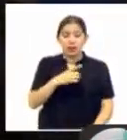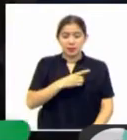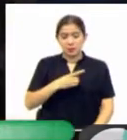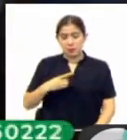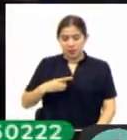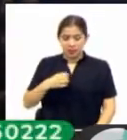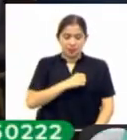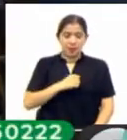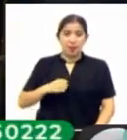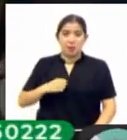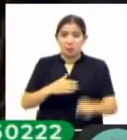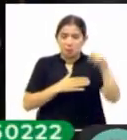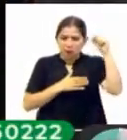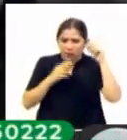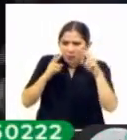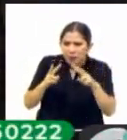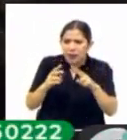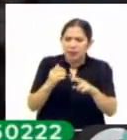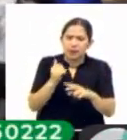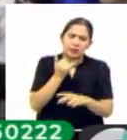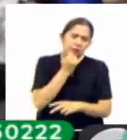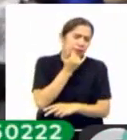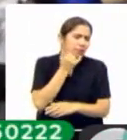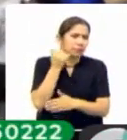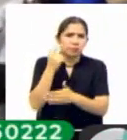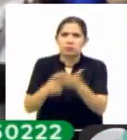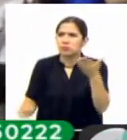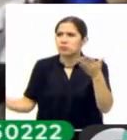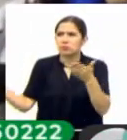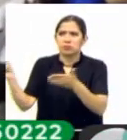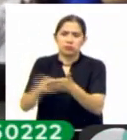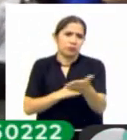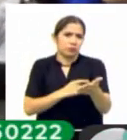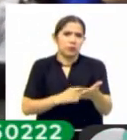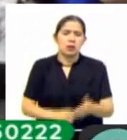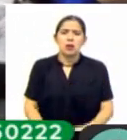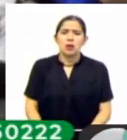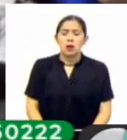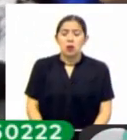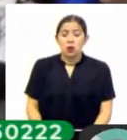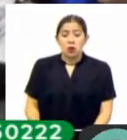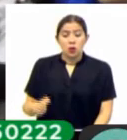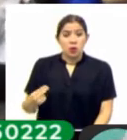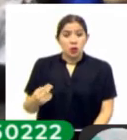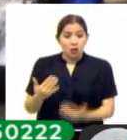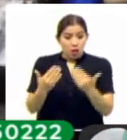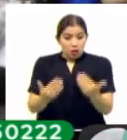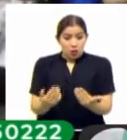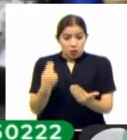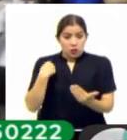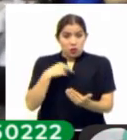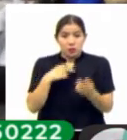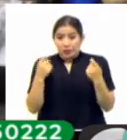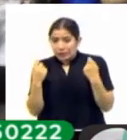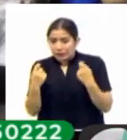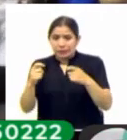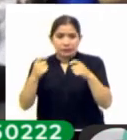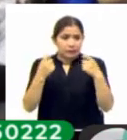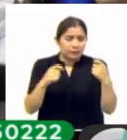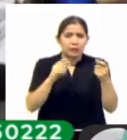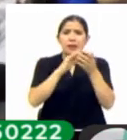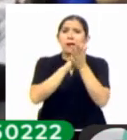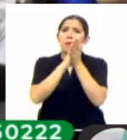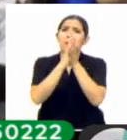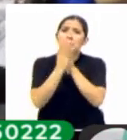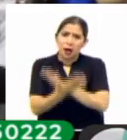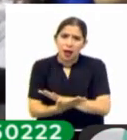Socialismo condenaron esta acción. Pidiendo que en este momento se está buscando la pacificación, nuestras